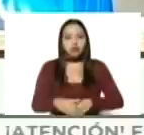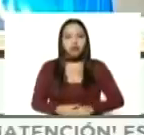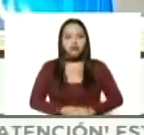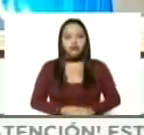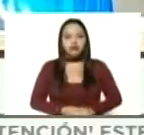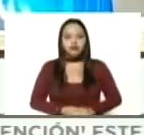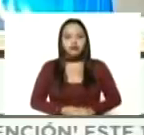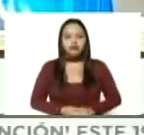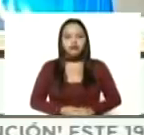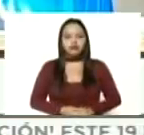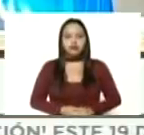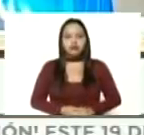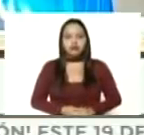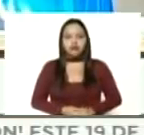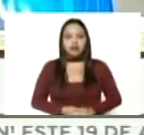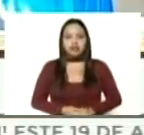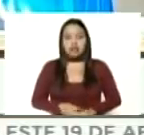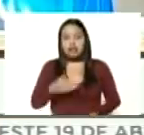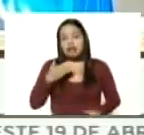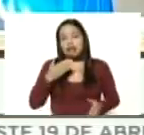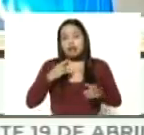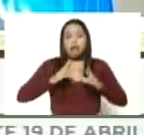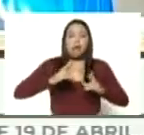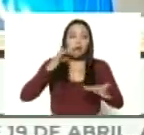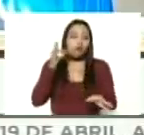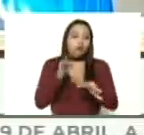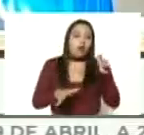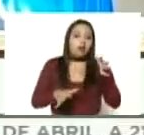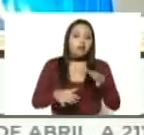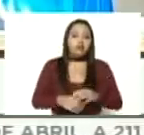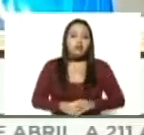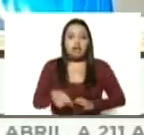Y afortunadamente, como lo dijera usted,